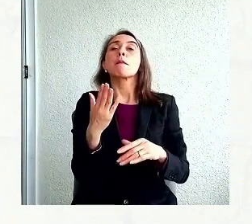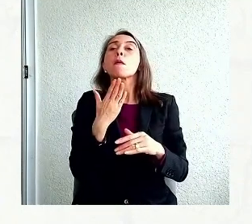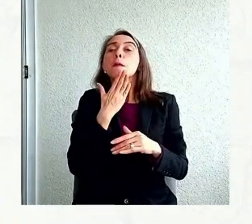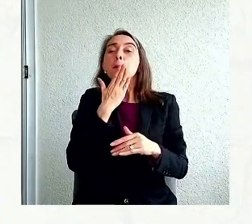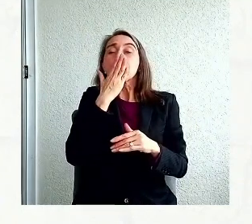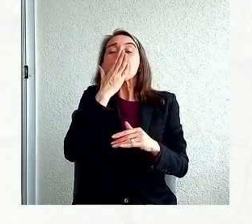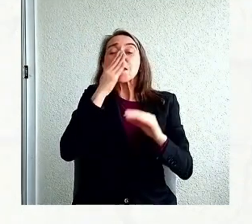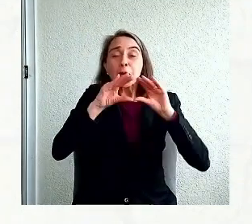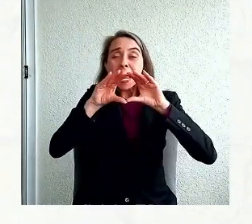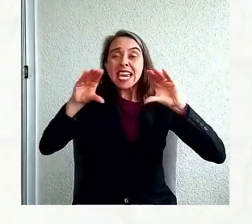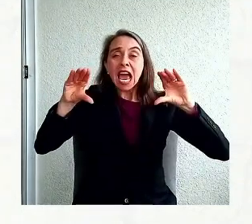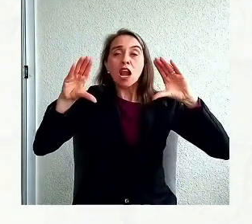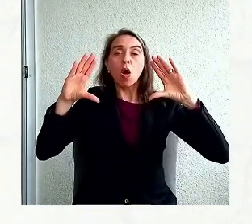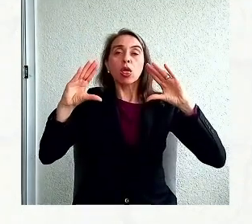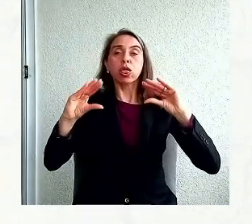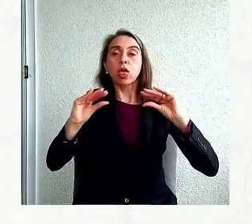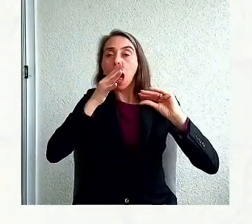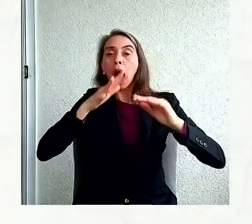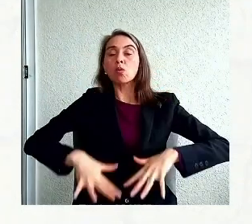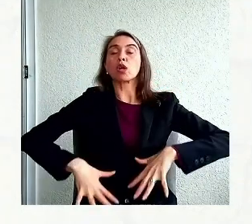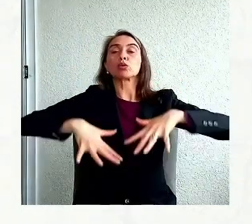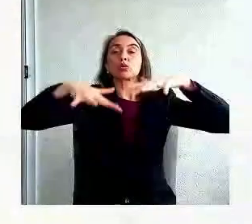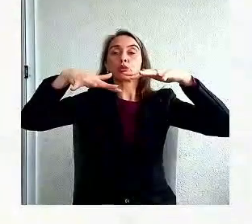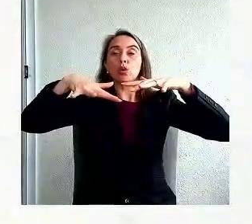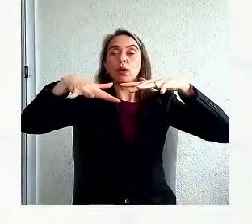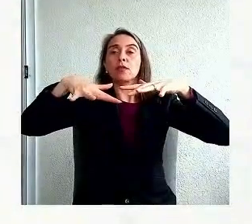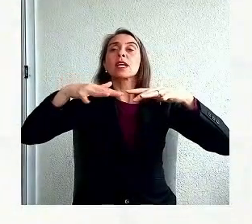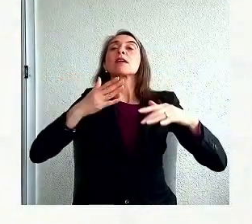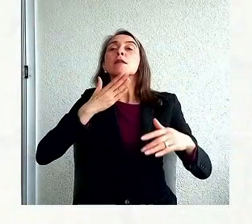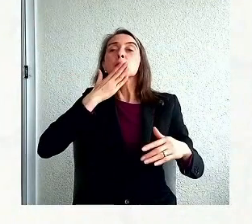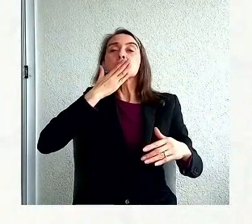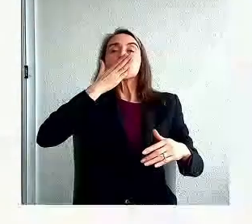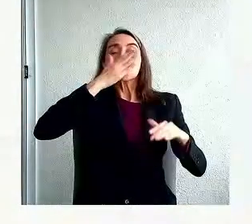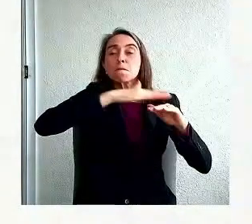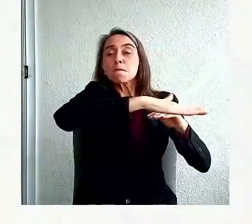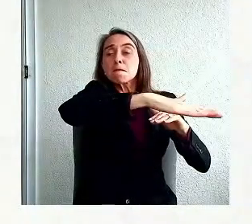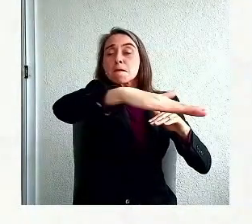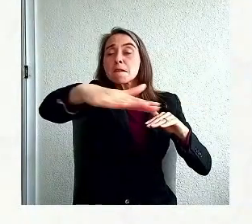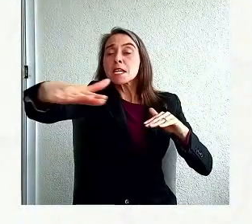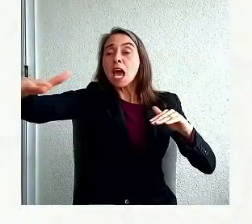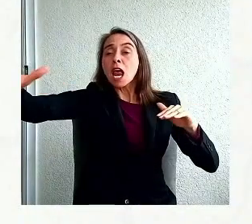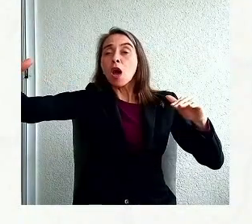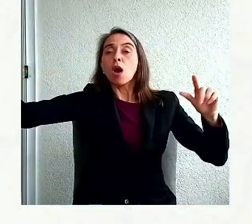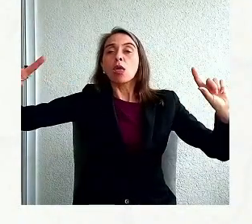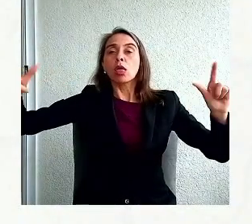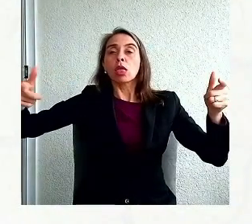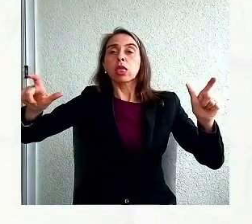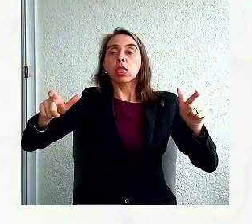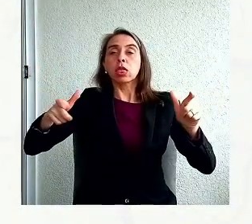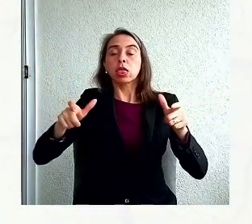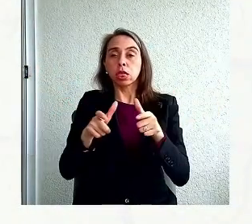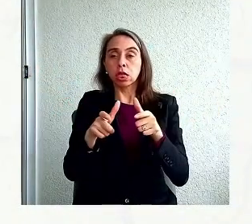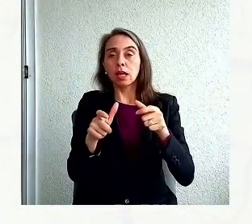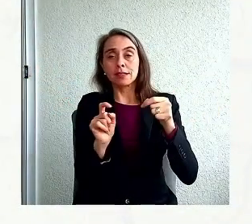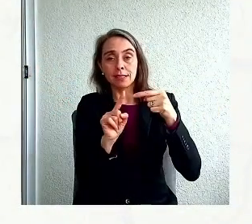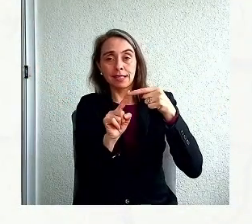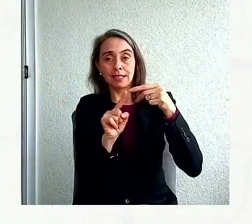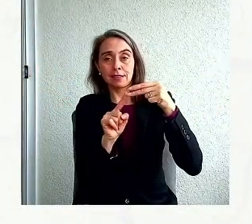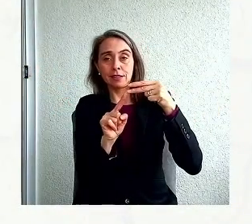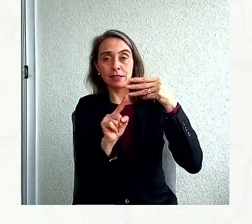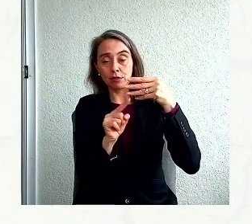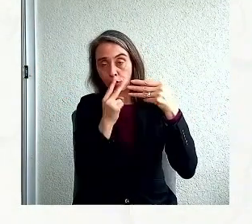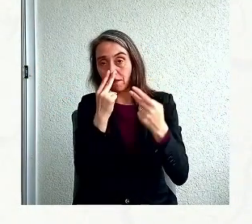masas de hielo, ¿no es cierto? Pero esos cambios que nosotros vemos que ocurren con las bajas emisiones de CO2, que